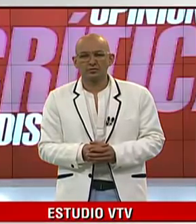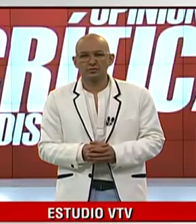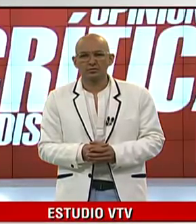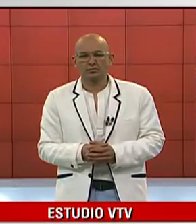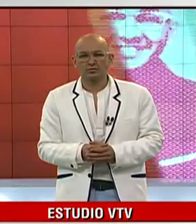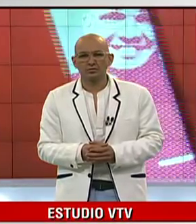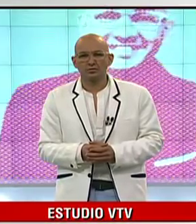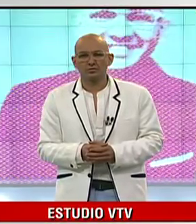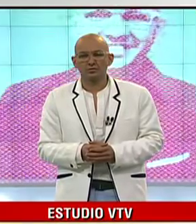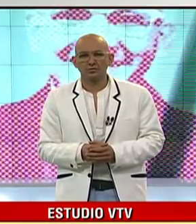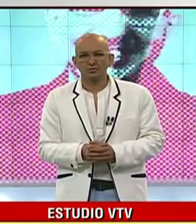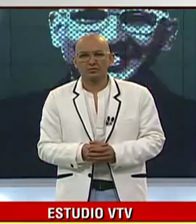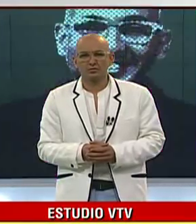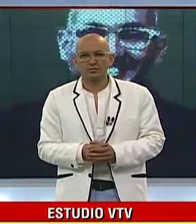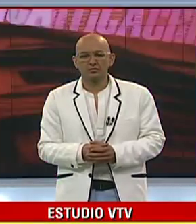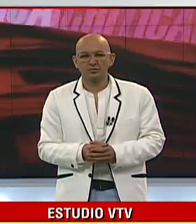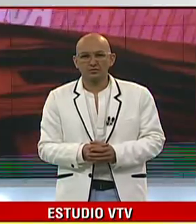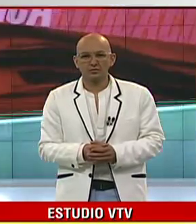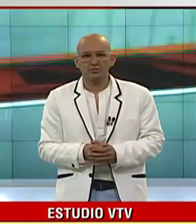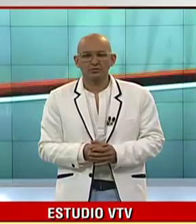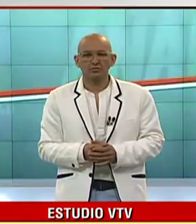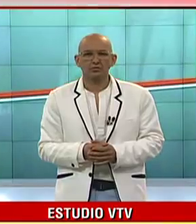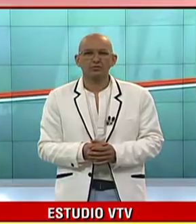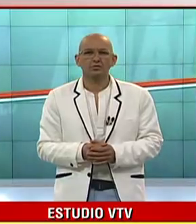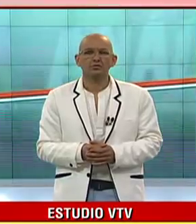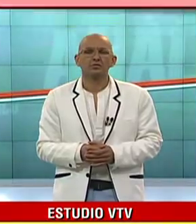Y abandonan a su suerte